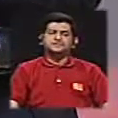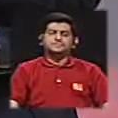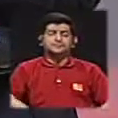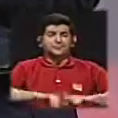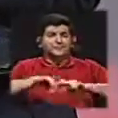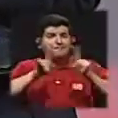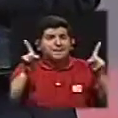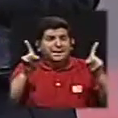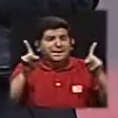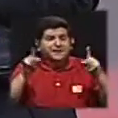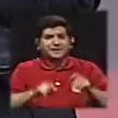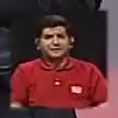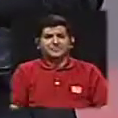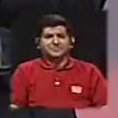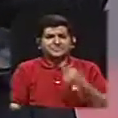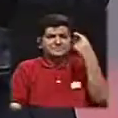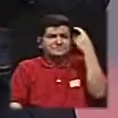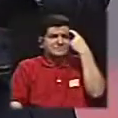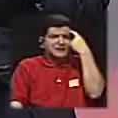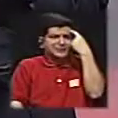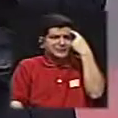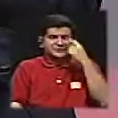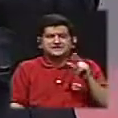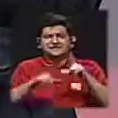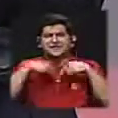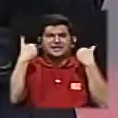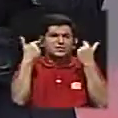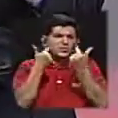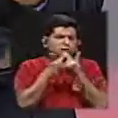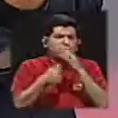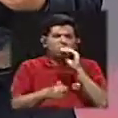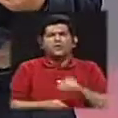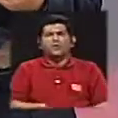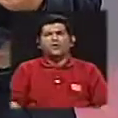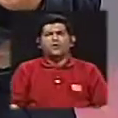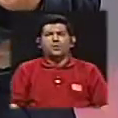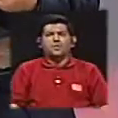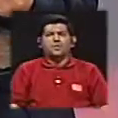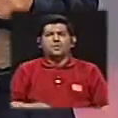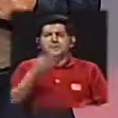Pero, ¿de parte de qué sectores o de cuál cúpula